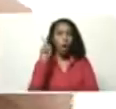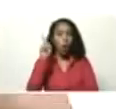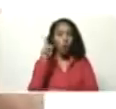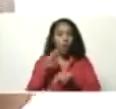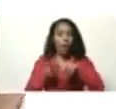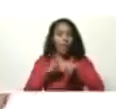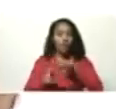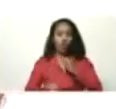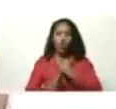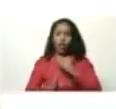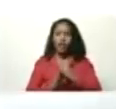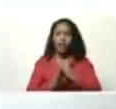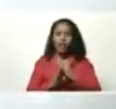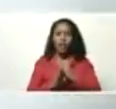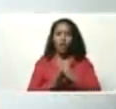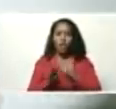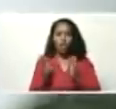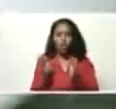todavía.